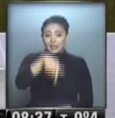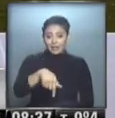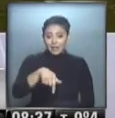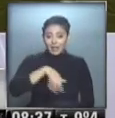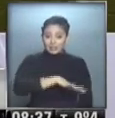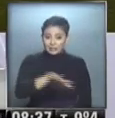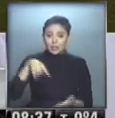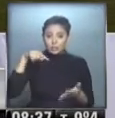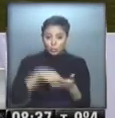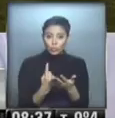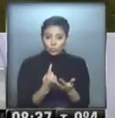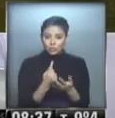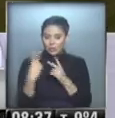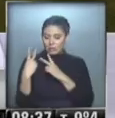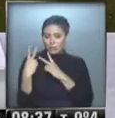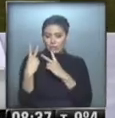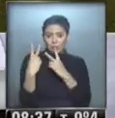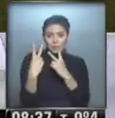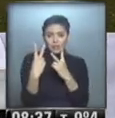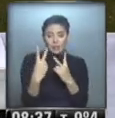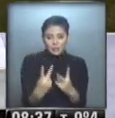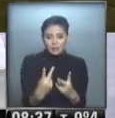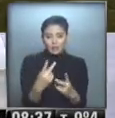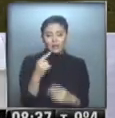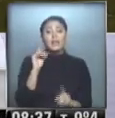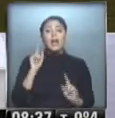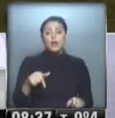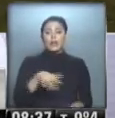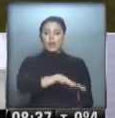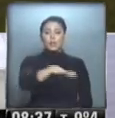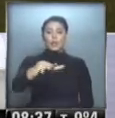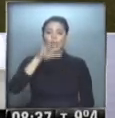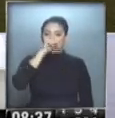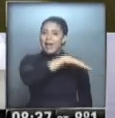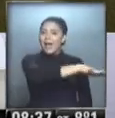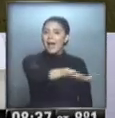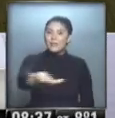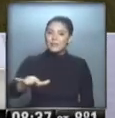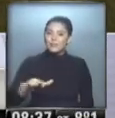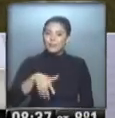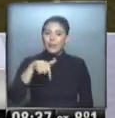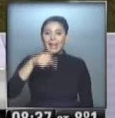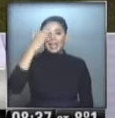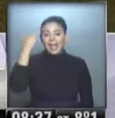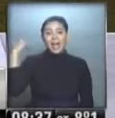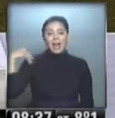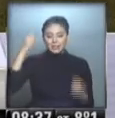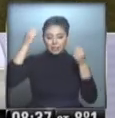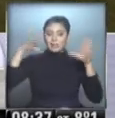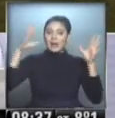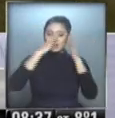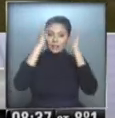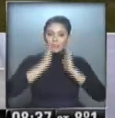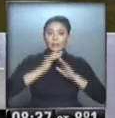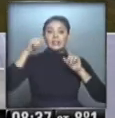hasta la ciudad misma de san nicolás de los arroyos estamos en el mítico campito el campito donde fue una de las apariciones y uno